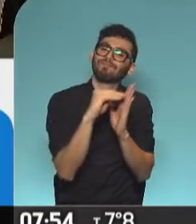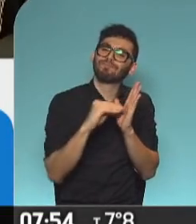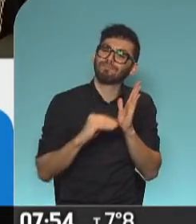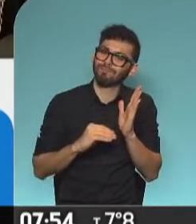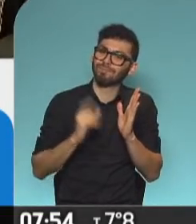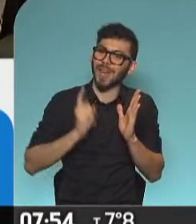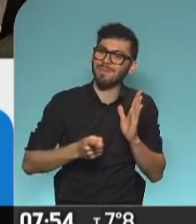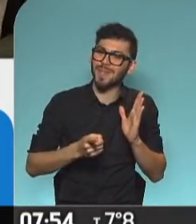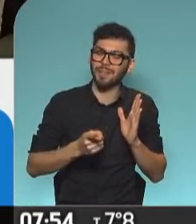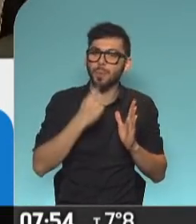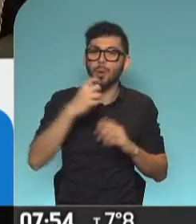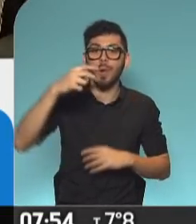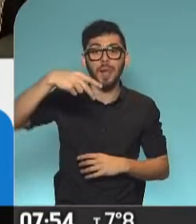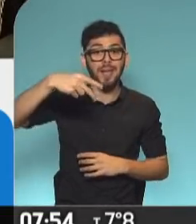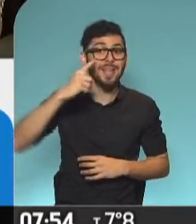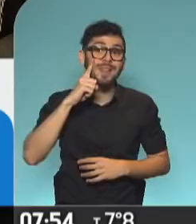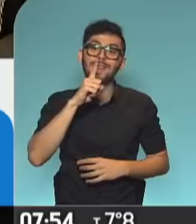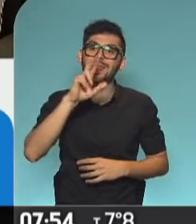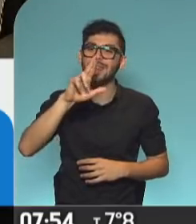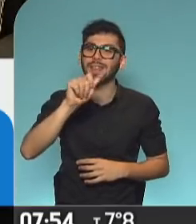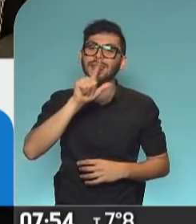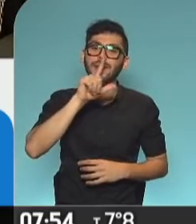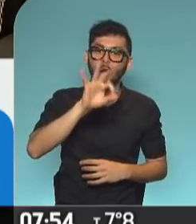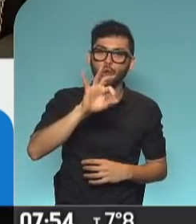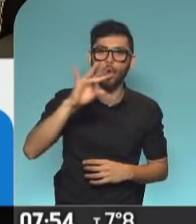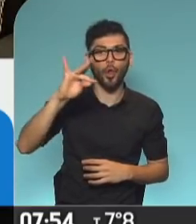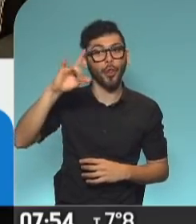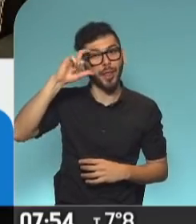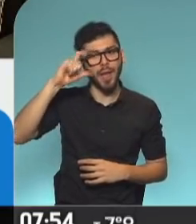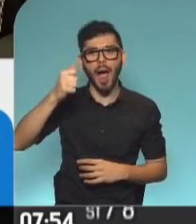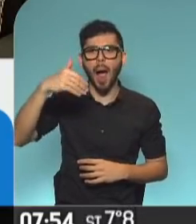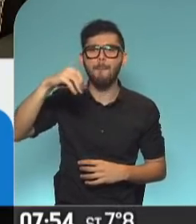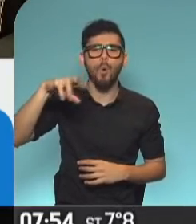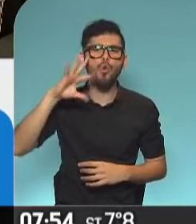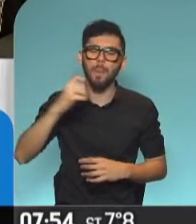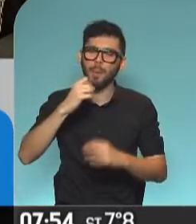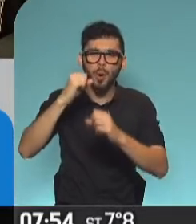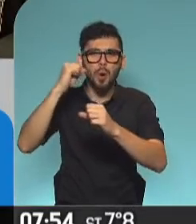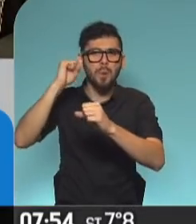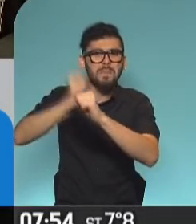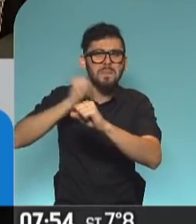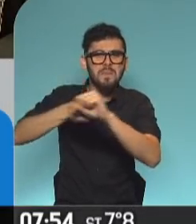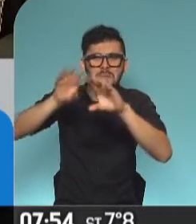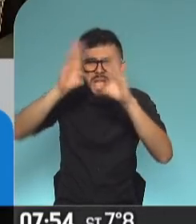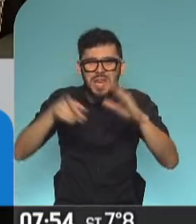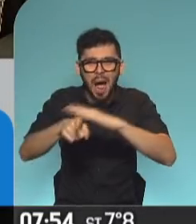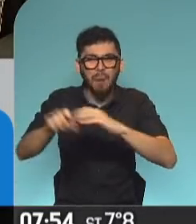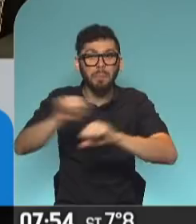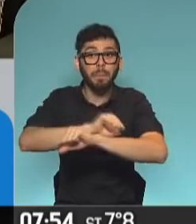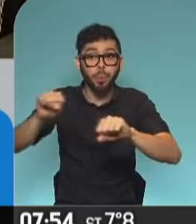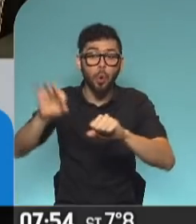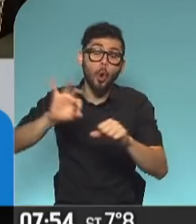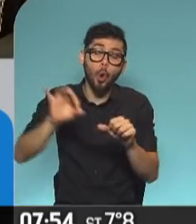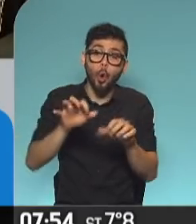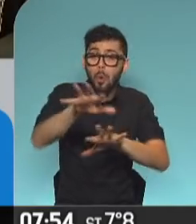amonio importado tanto en estado sólido para explosiones en minas como en estado líquido para utilización como